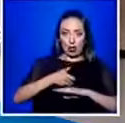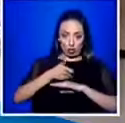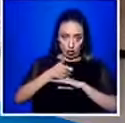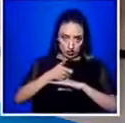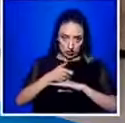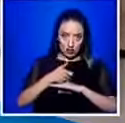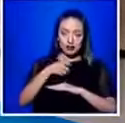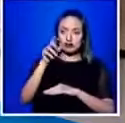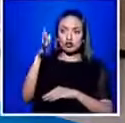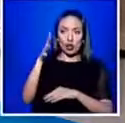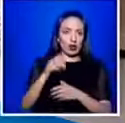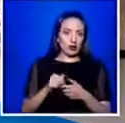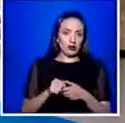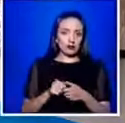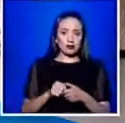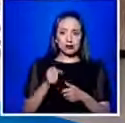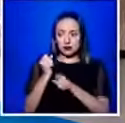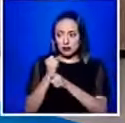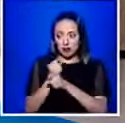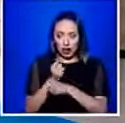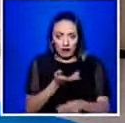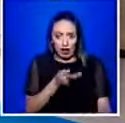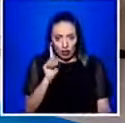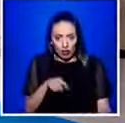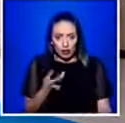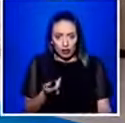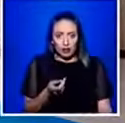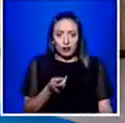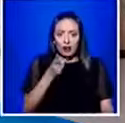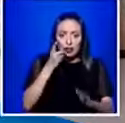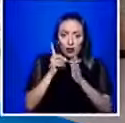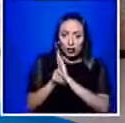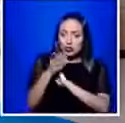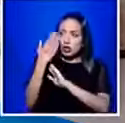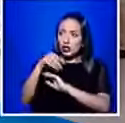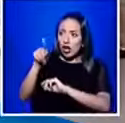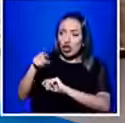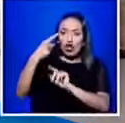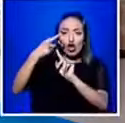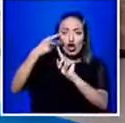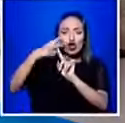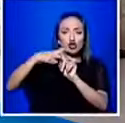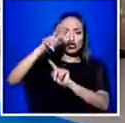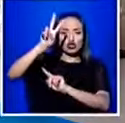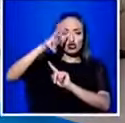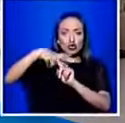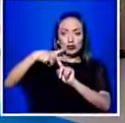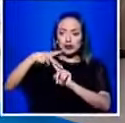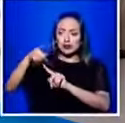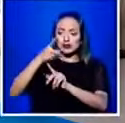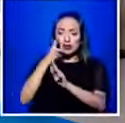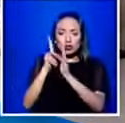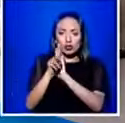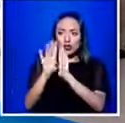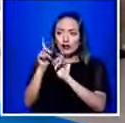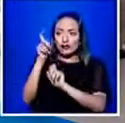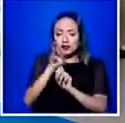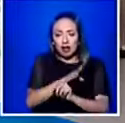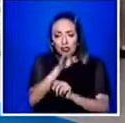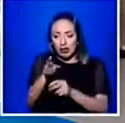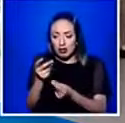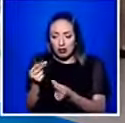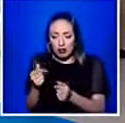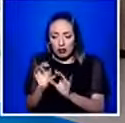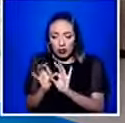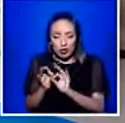trabajo necesario a una denuncia que no se la ha hecho hoy, sino que ya tiene algún tiempo y que debería ser reparada de manera inmediata